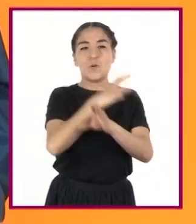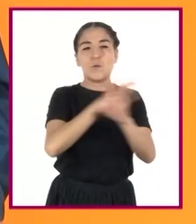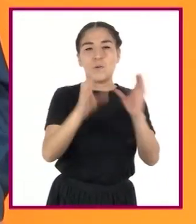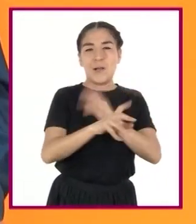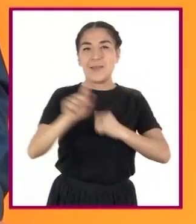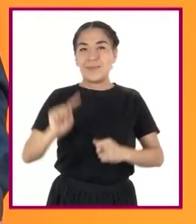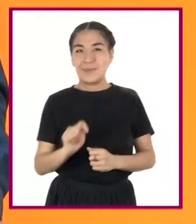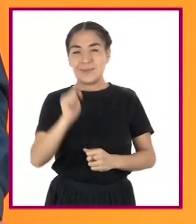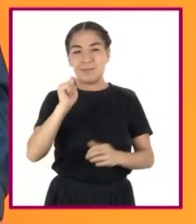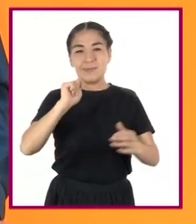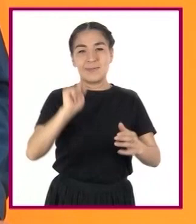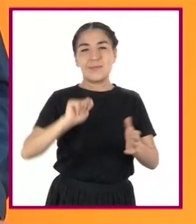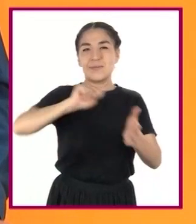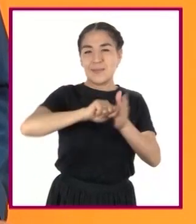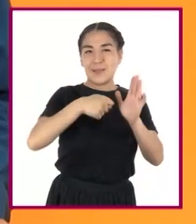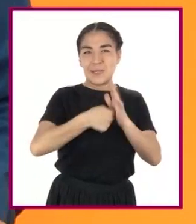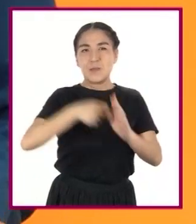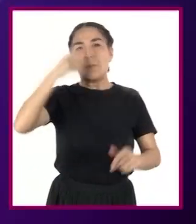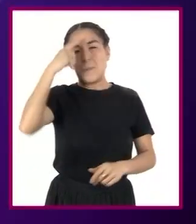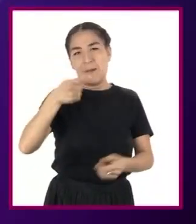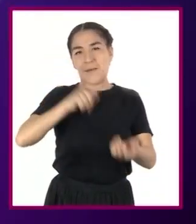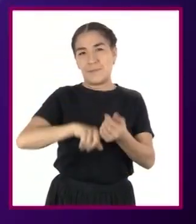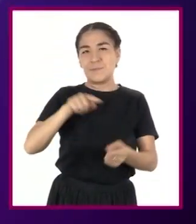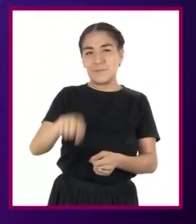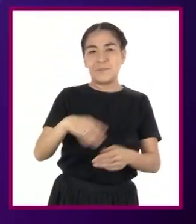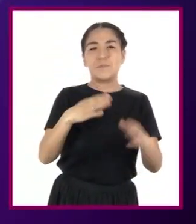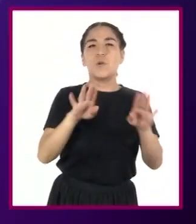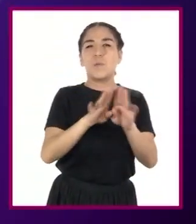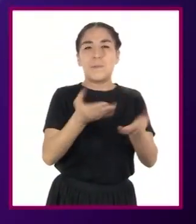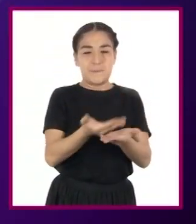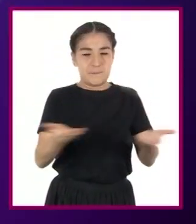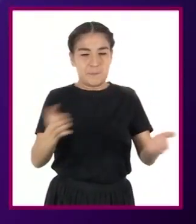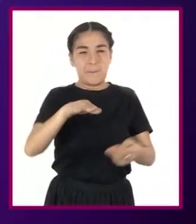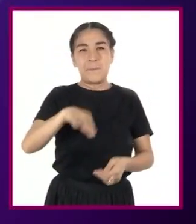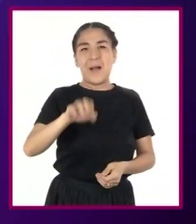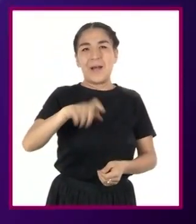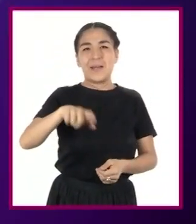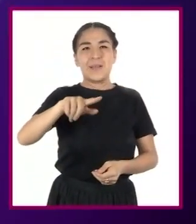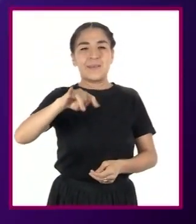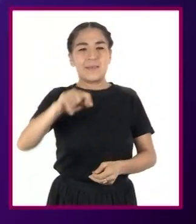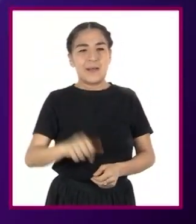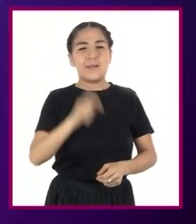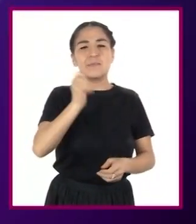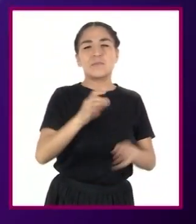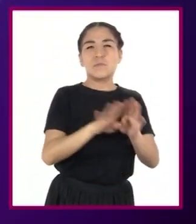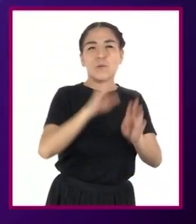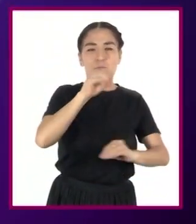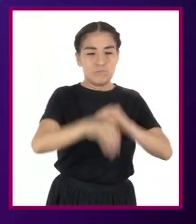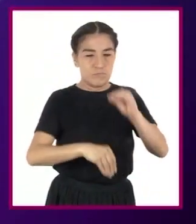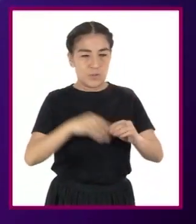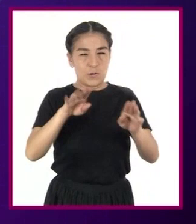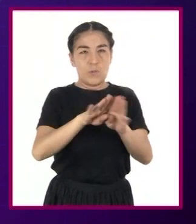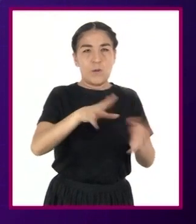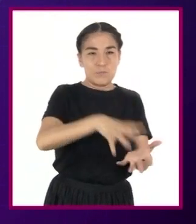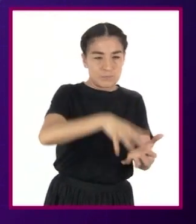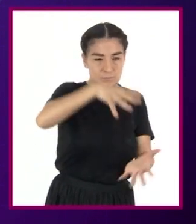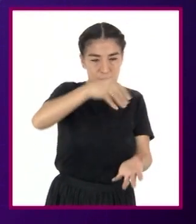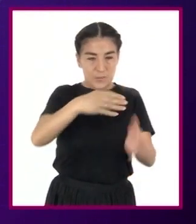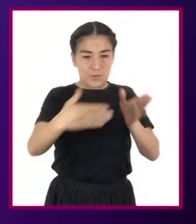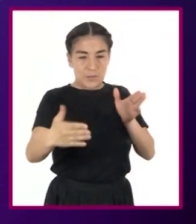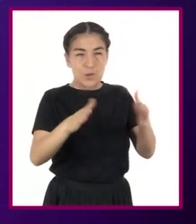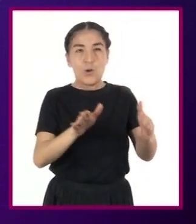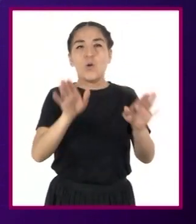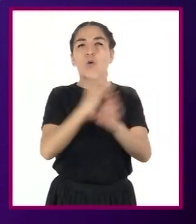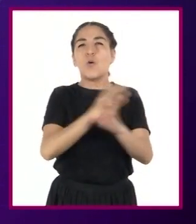su presentación a través de una maqueta. Una maqueta es la reproducción a escala o tamaño real de